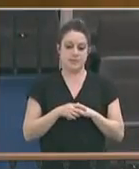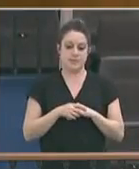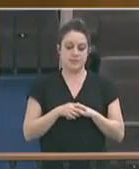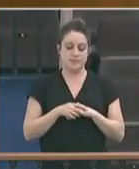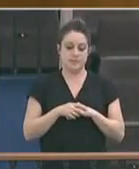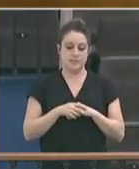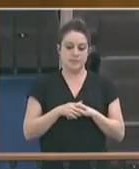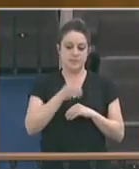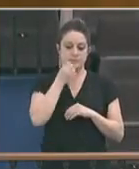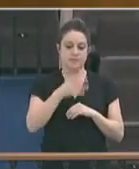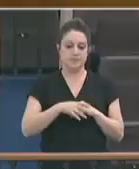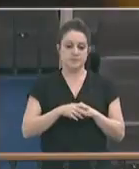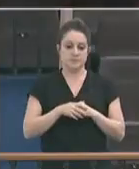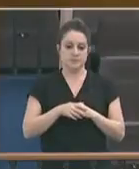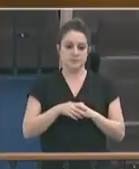Bien,